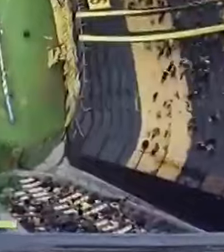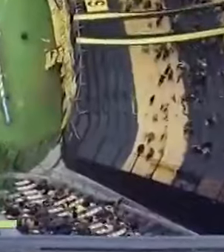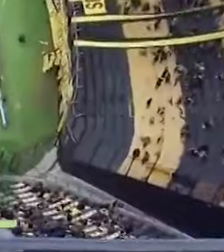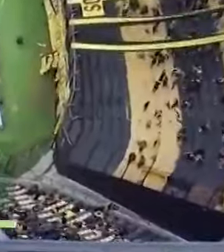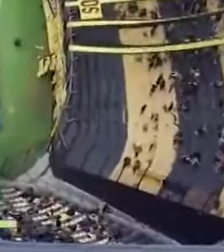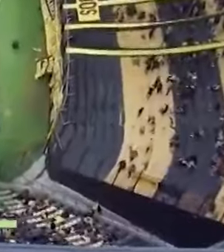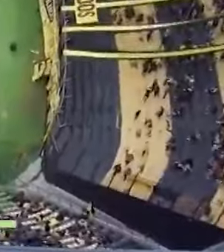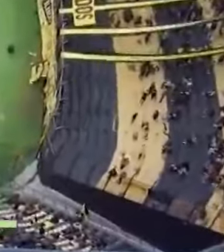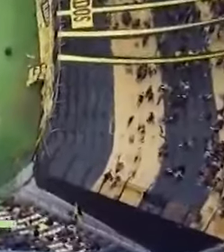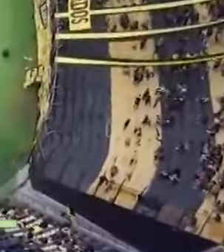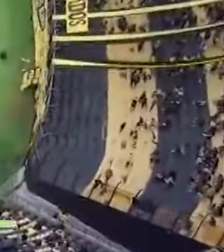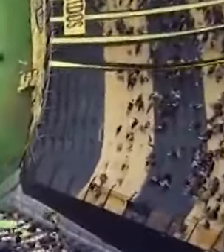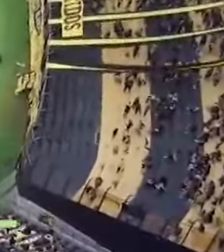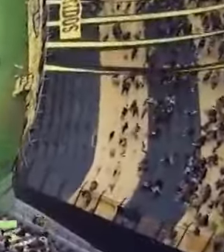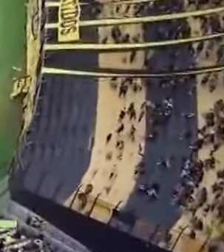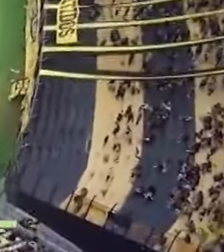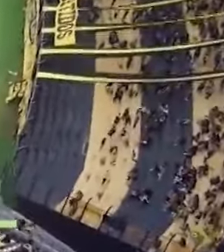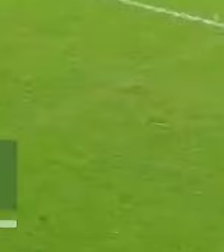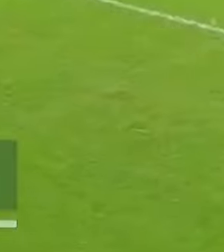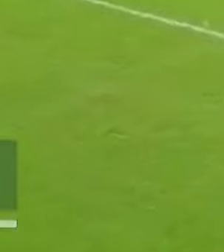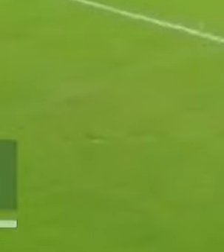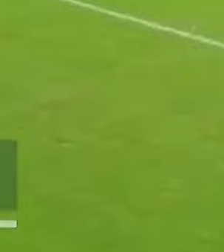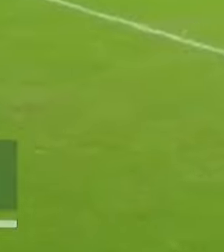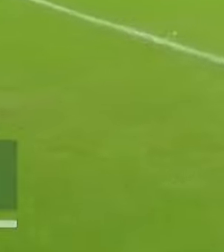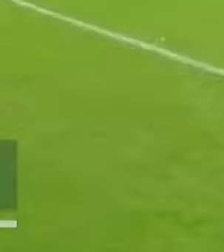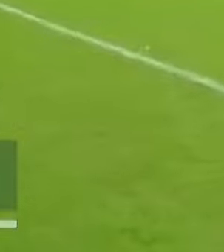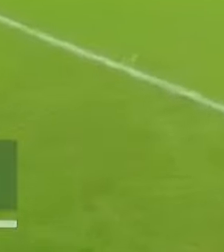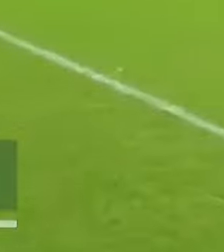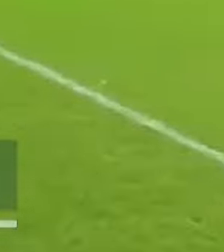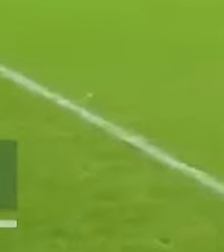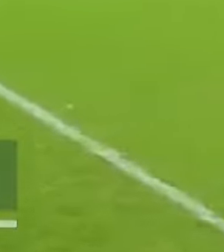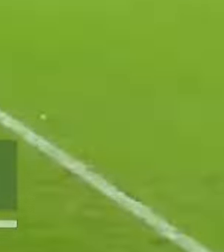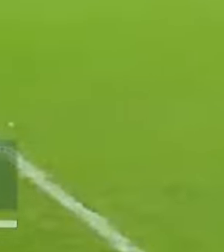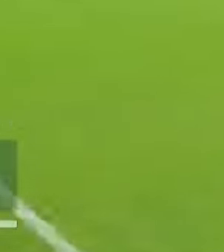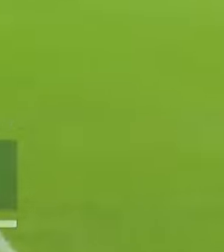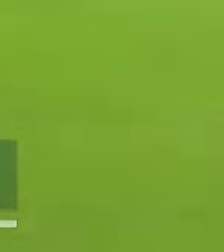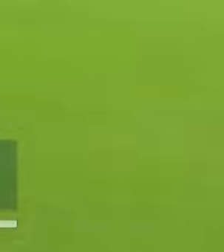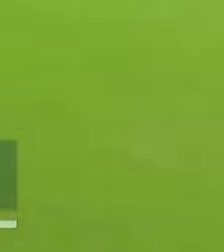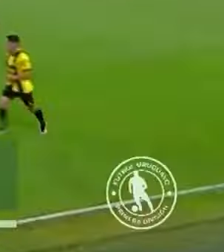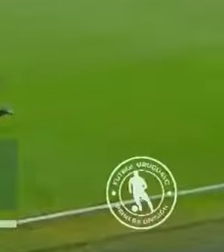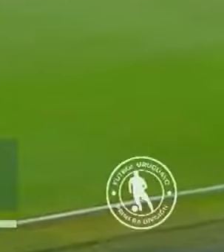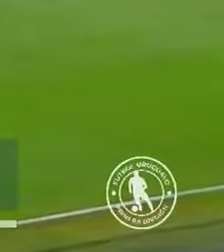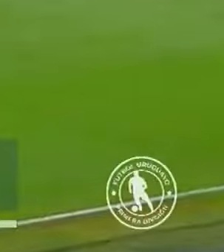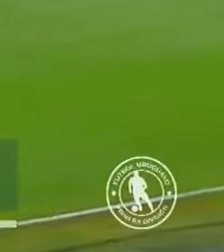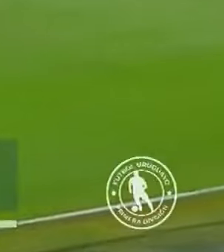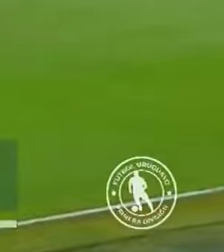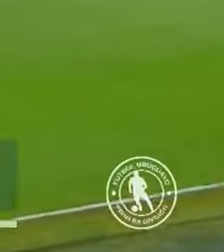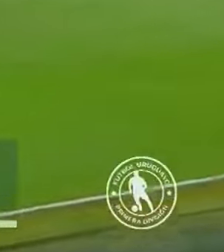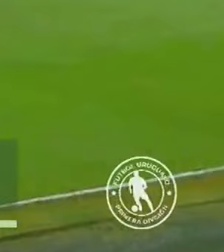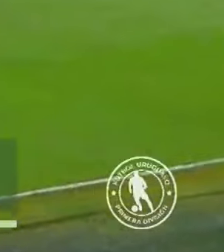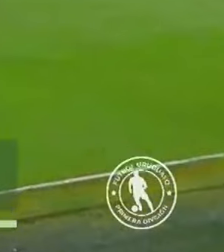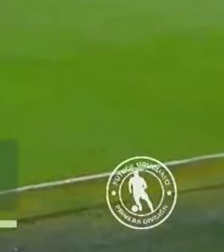peñarol vuelve a ser líder recupera la punta que había quedado transitoriamente en manos de Progreso el rival